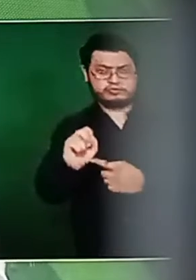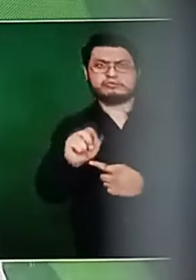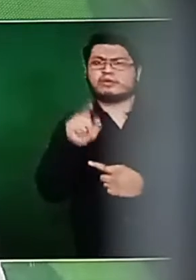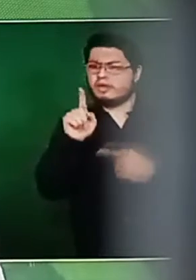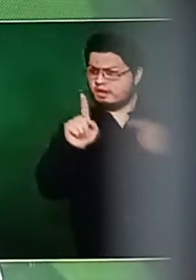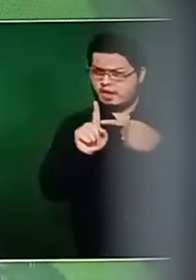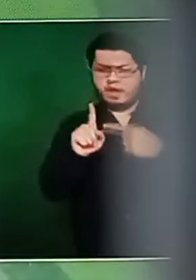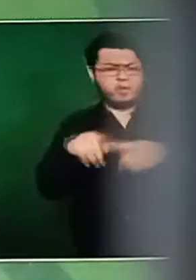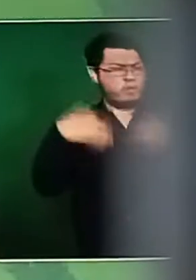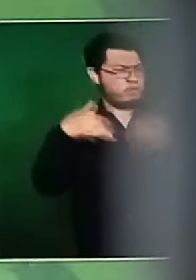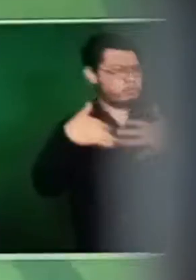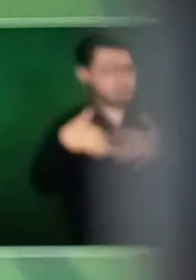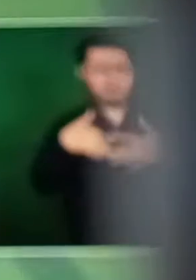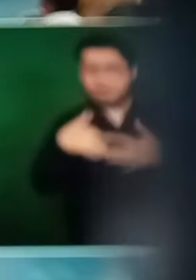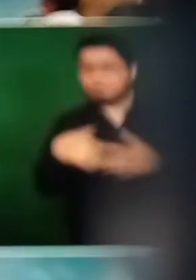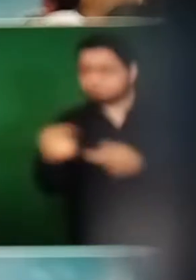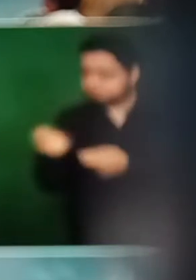social.